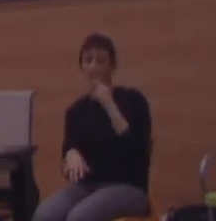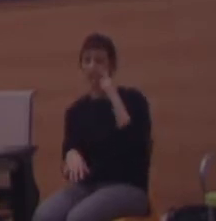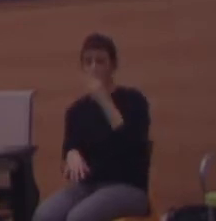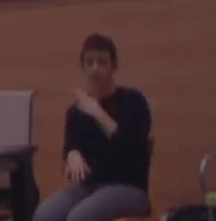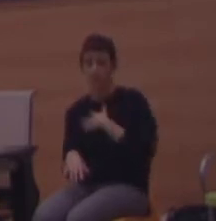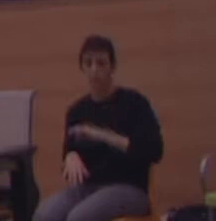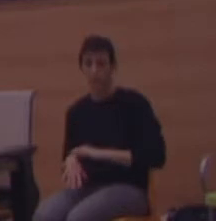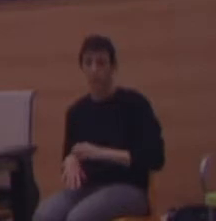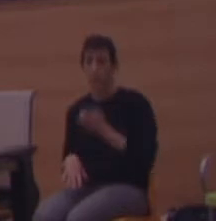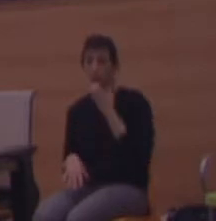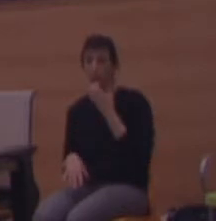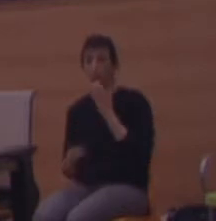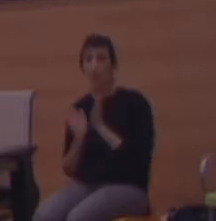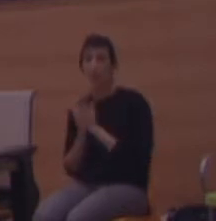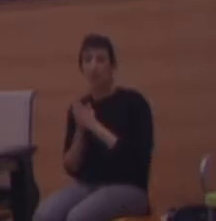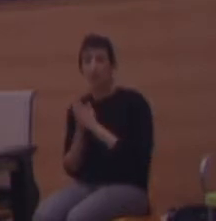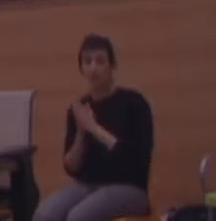observamos cómo se aplicarían los fieltros.